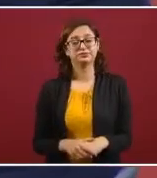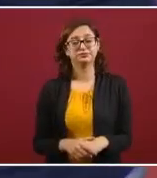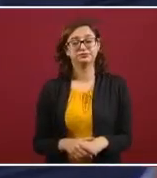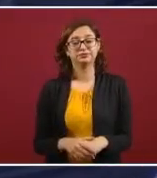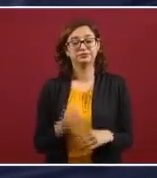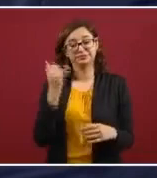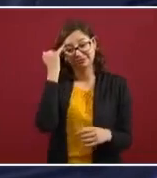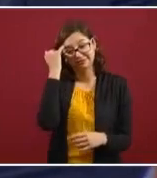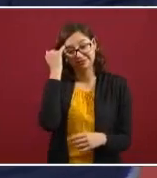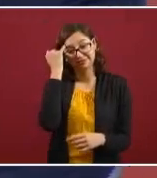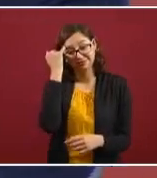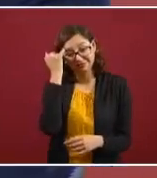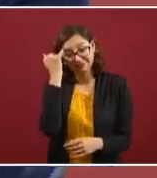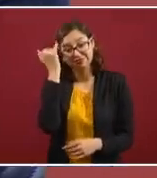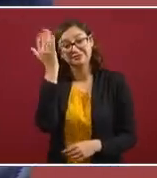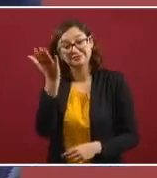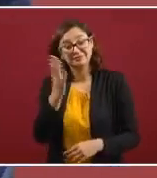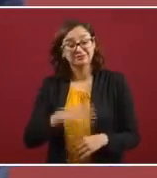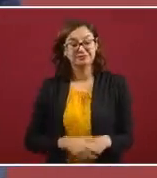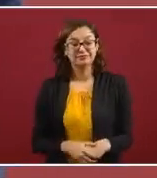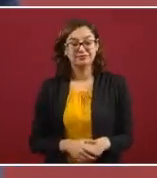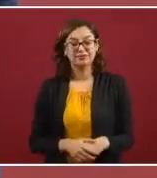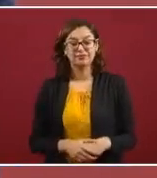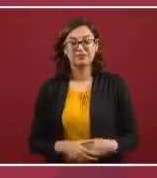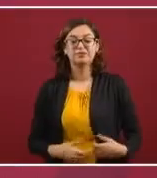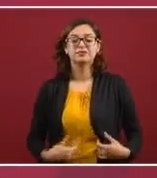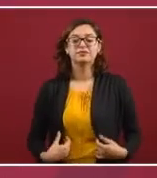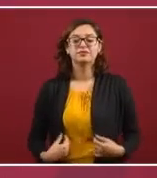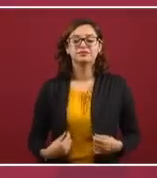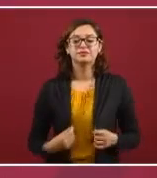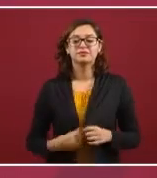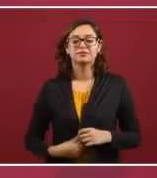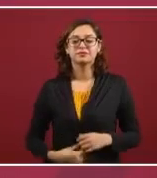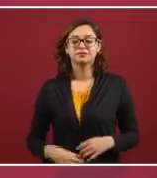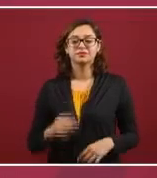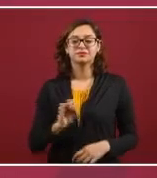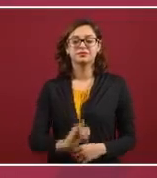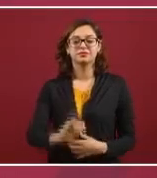Imagínense si el jueves